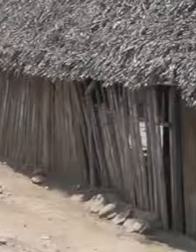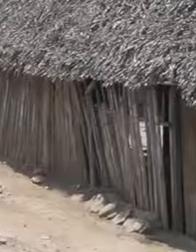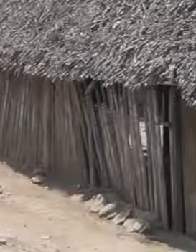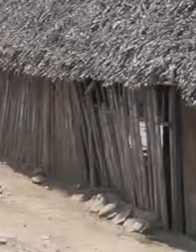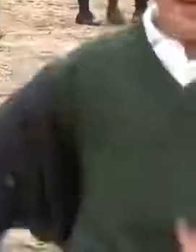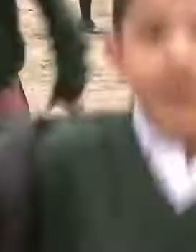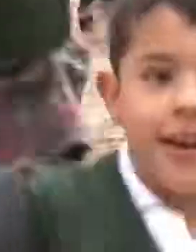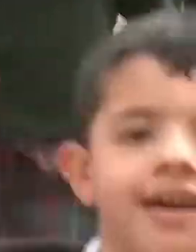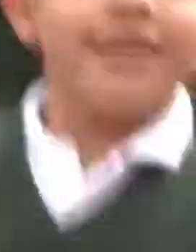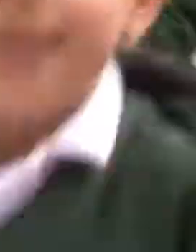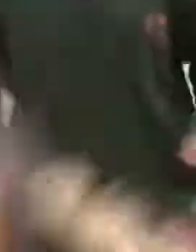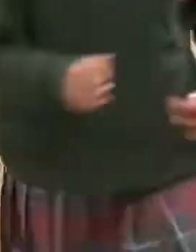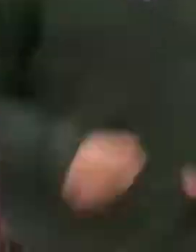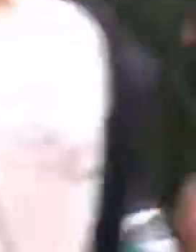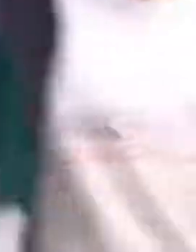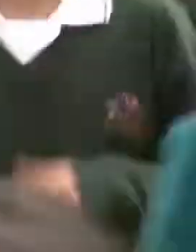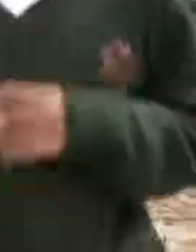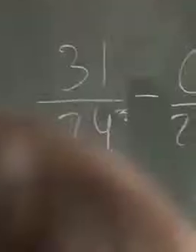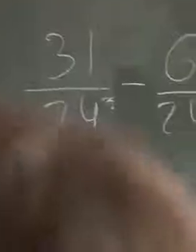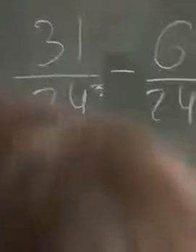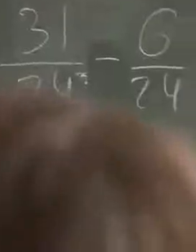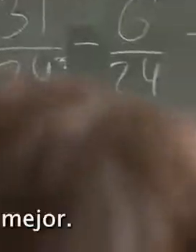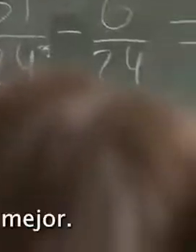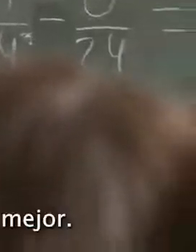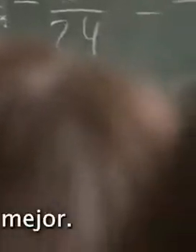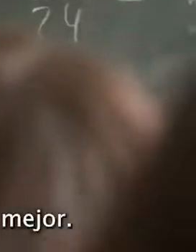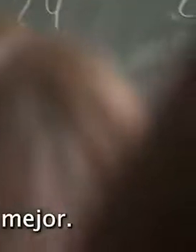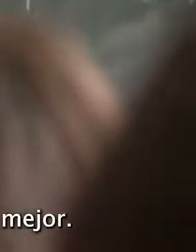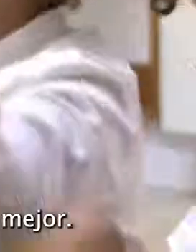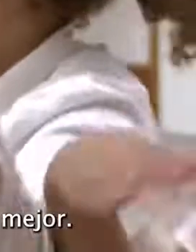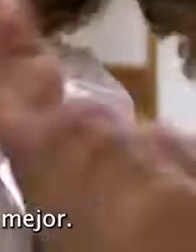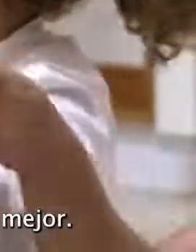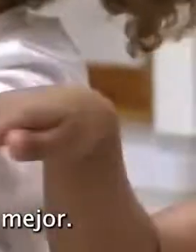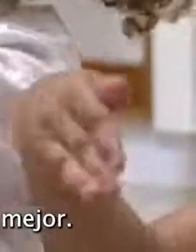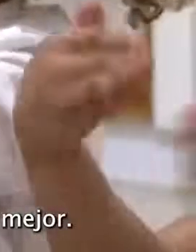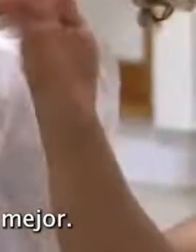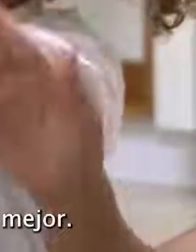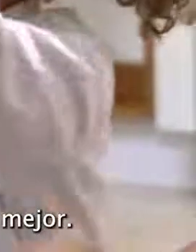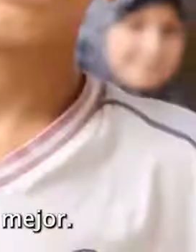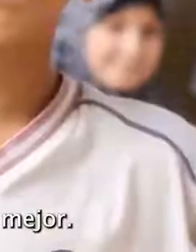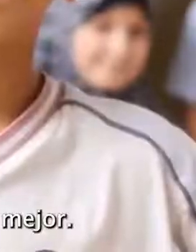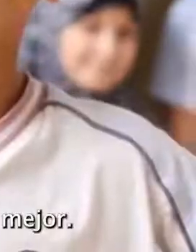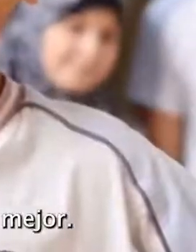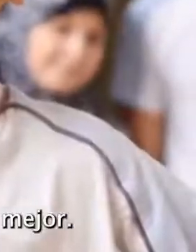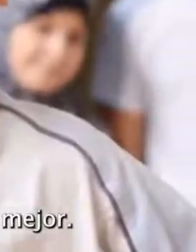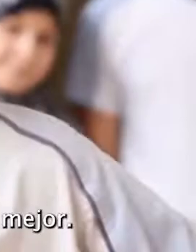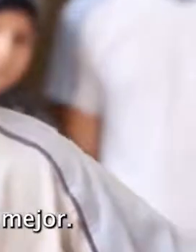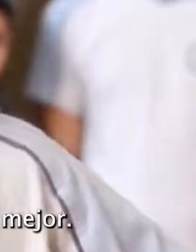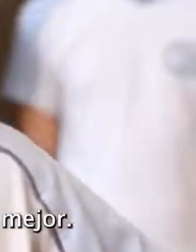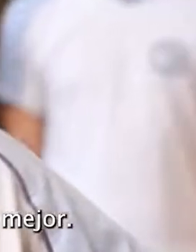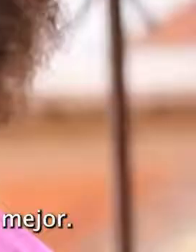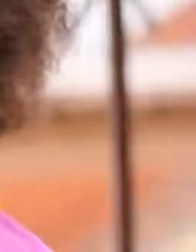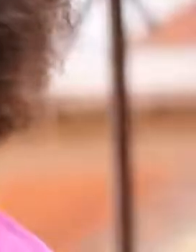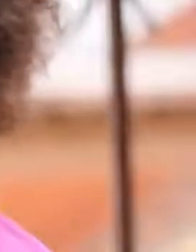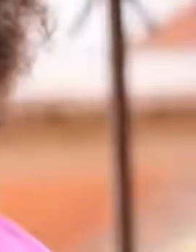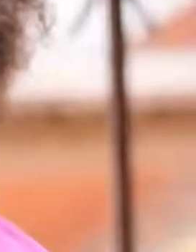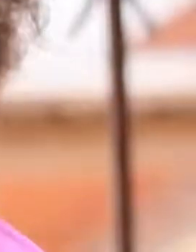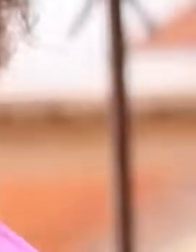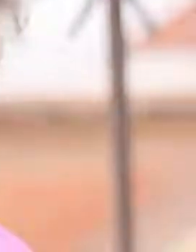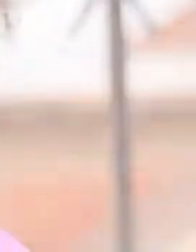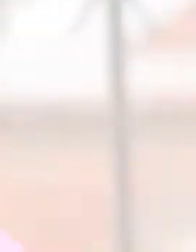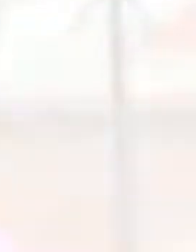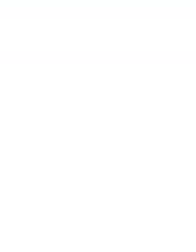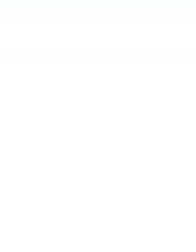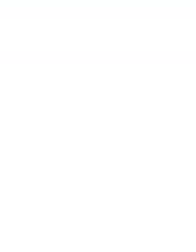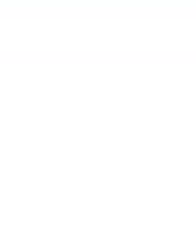Fundación SM, más de 45 años dedicados a educar en el bien común para un mundo mejor.